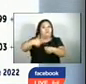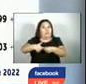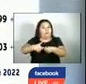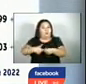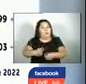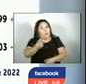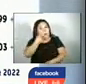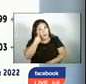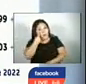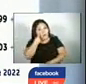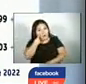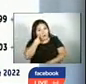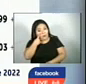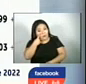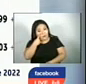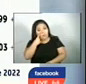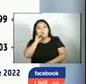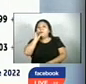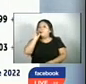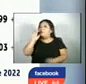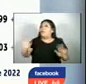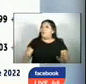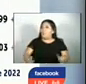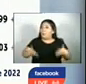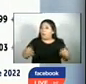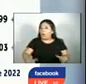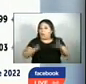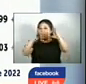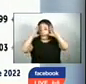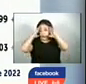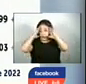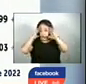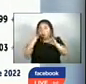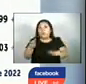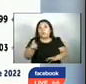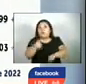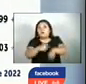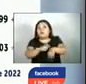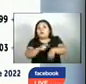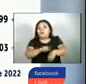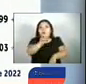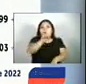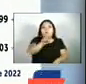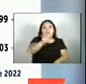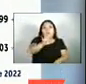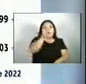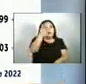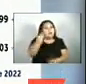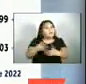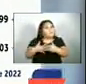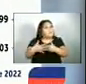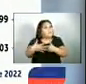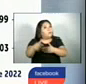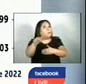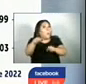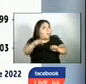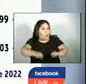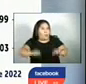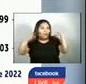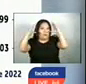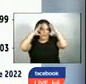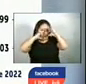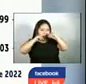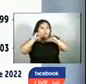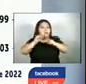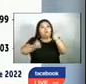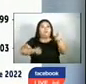combustibles. Ojo con lo que les voy a decir, es para los próximos 15 días a partir de mañana, así que todavía tiene chance hoy por la